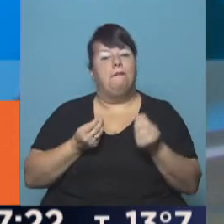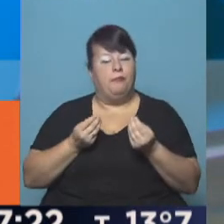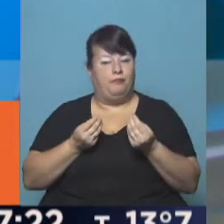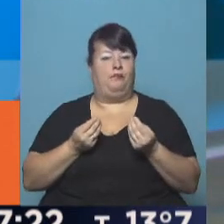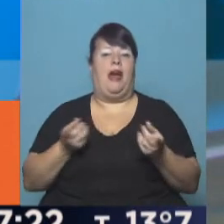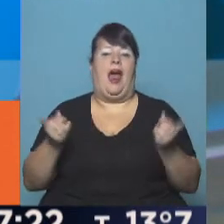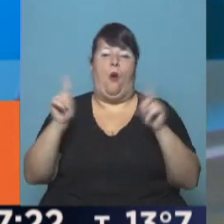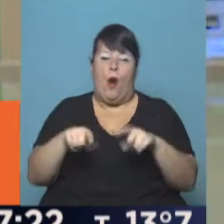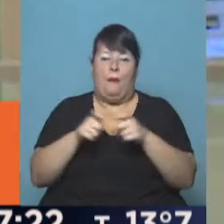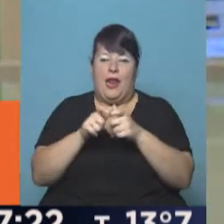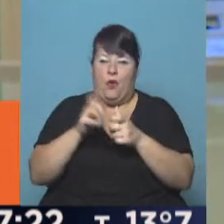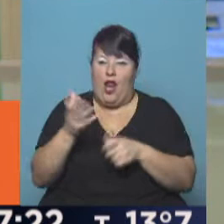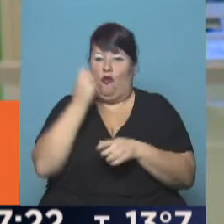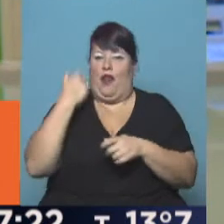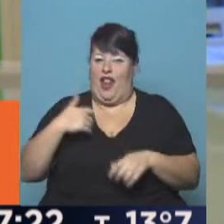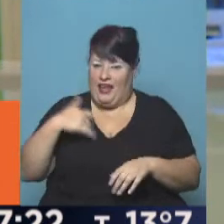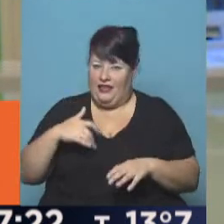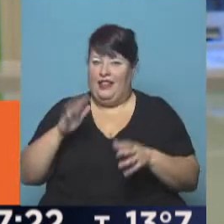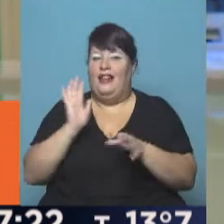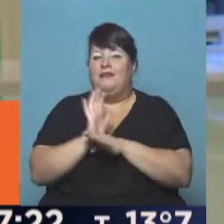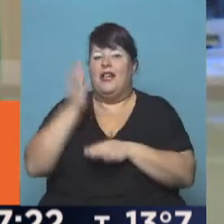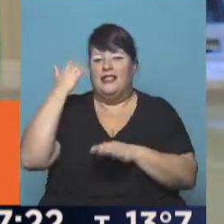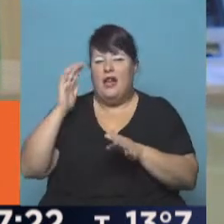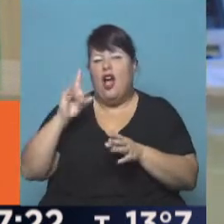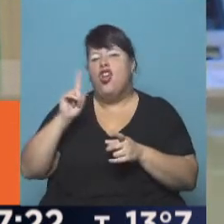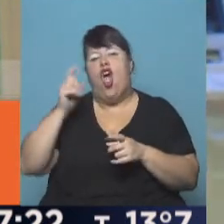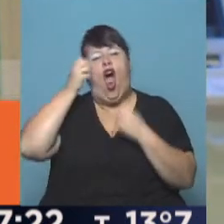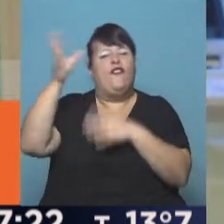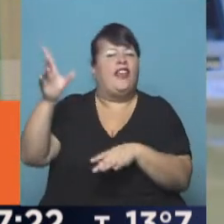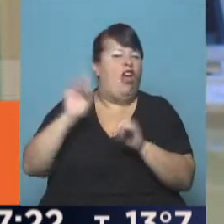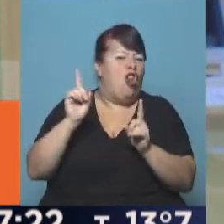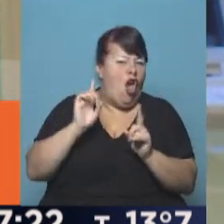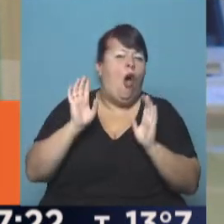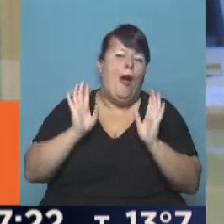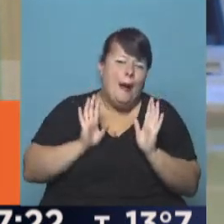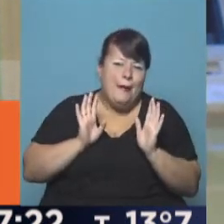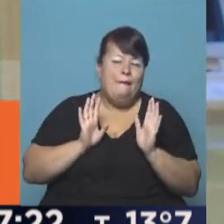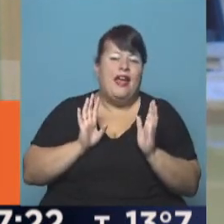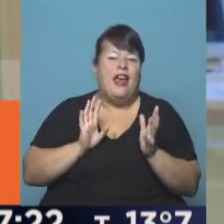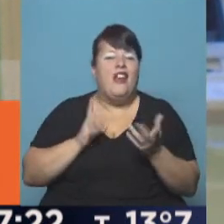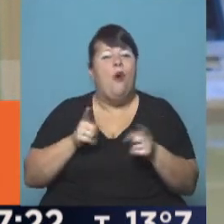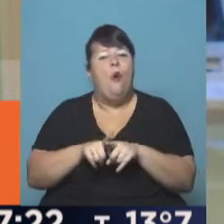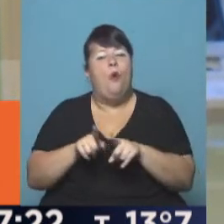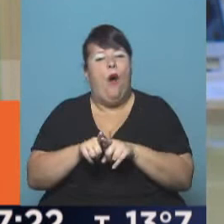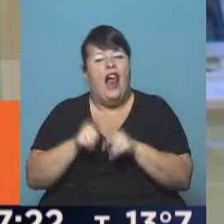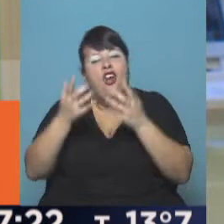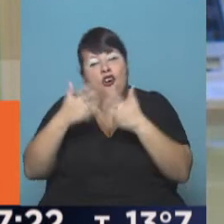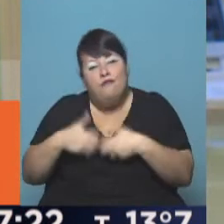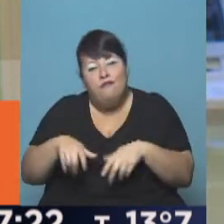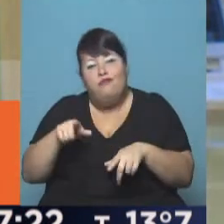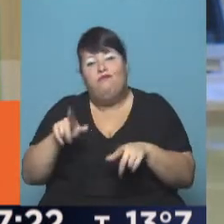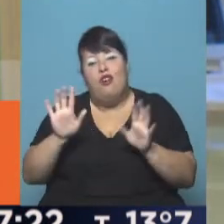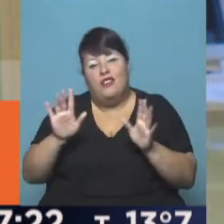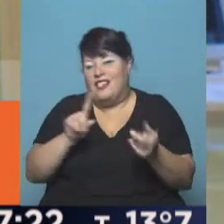para la recuperación de películas argentinas que estaban, no digo en el olvido total, pero era un proyecto